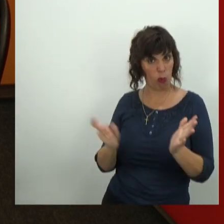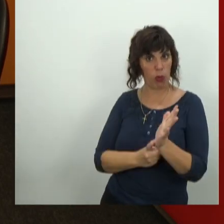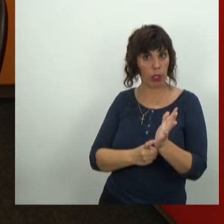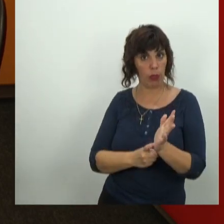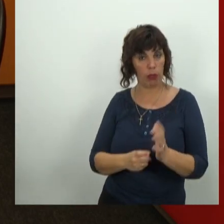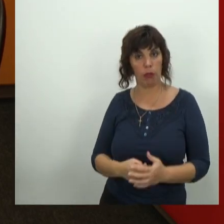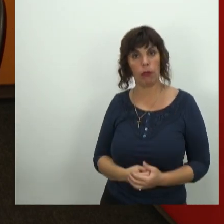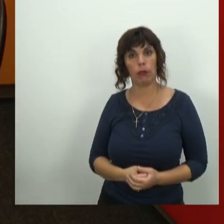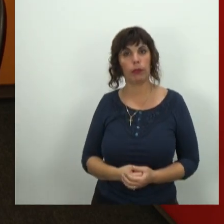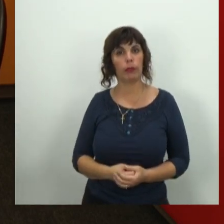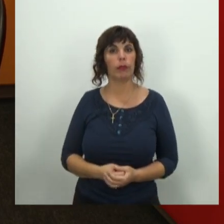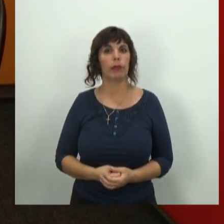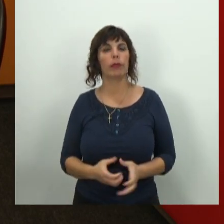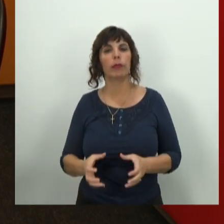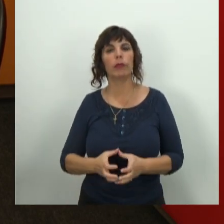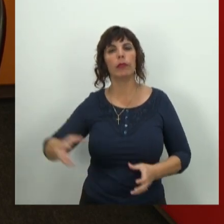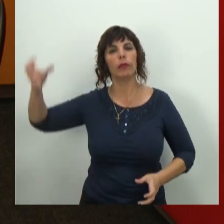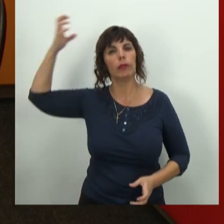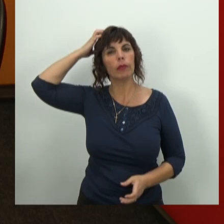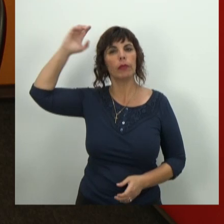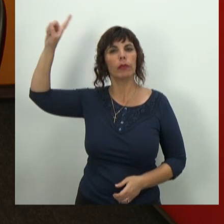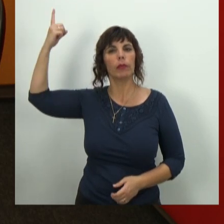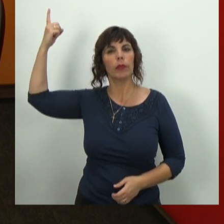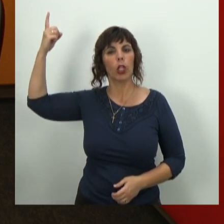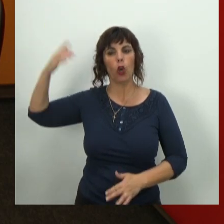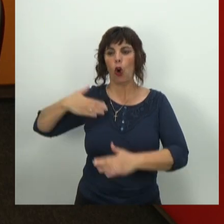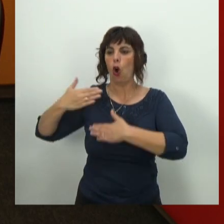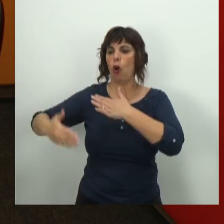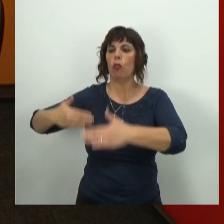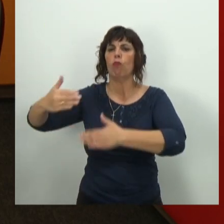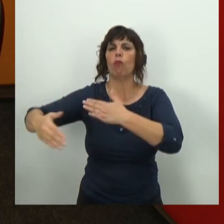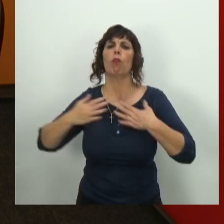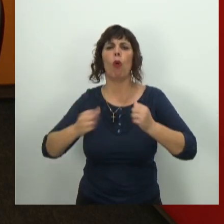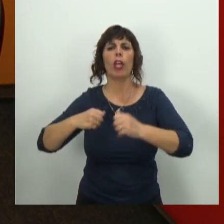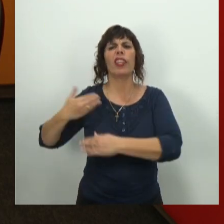Pero ¿cómo el reino de Dios desarrolla su poder?